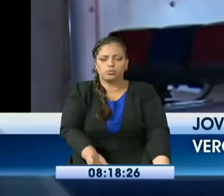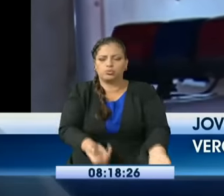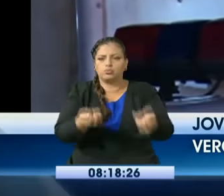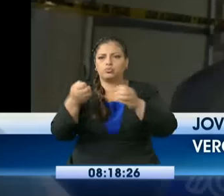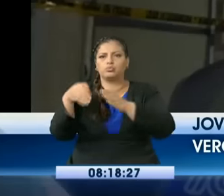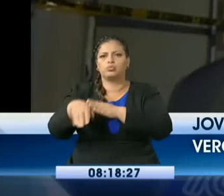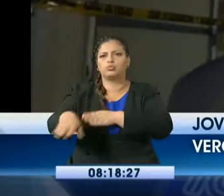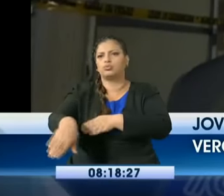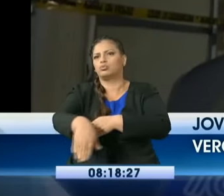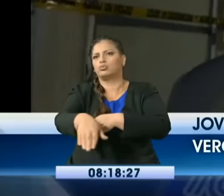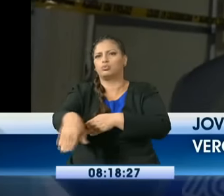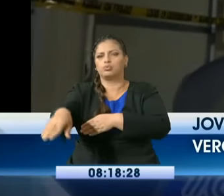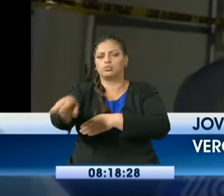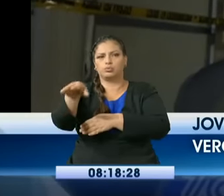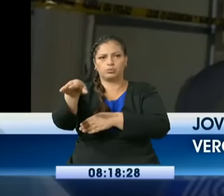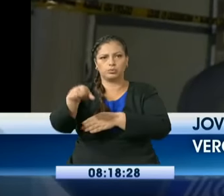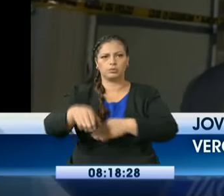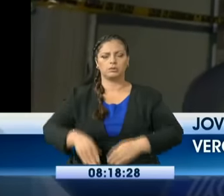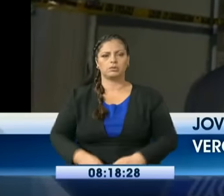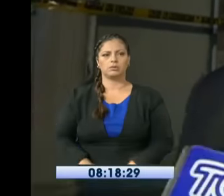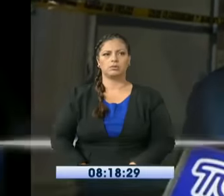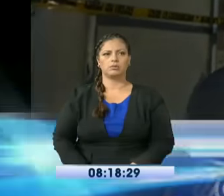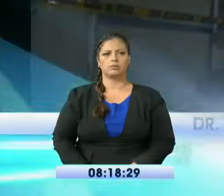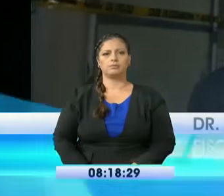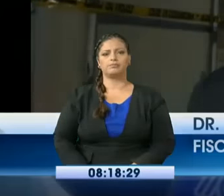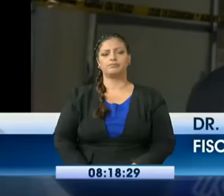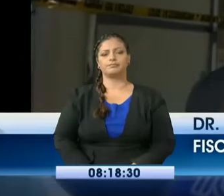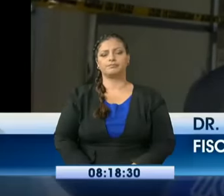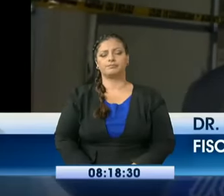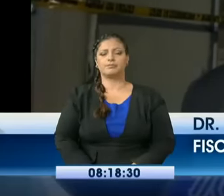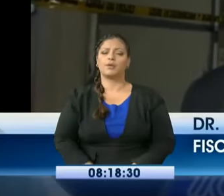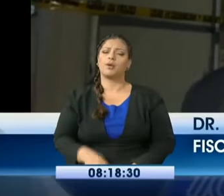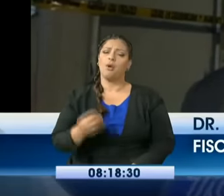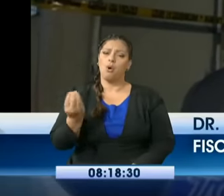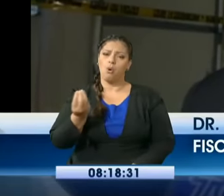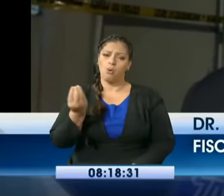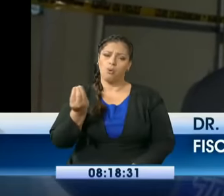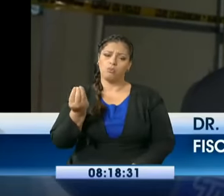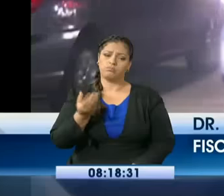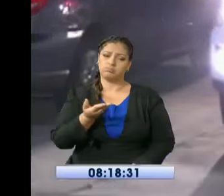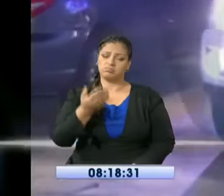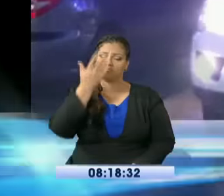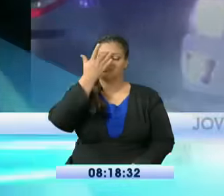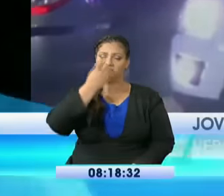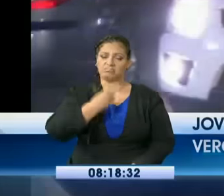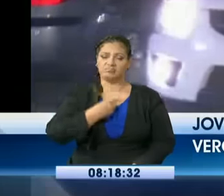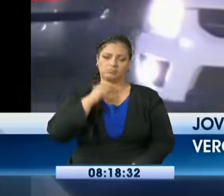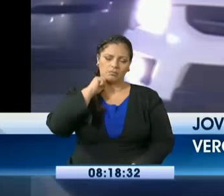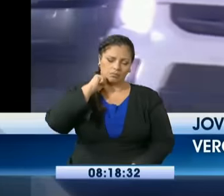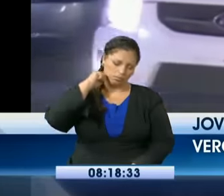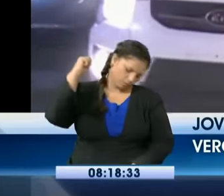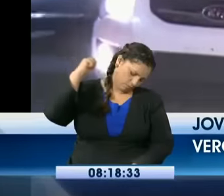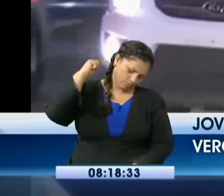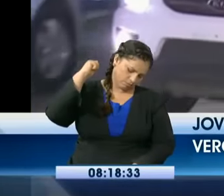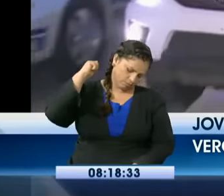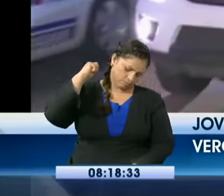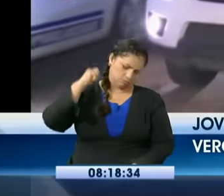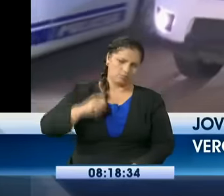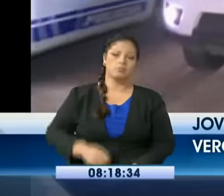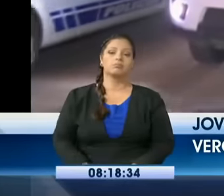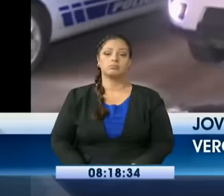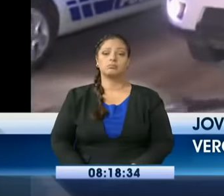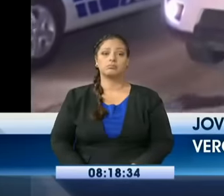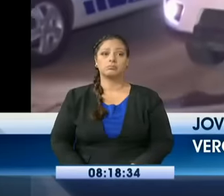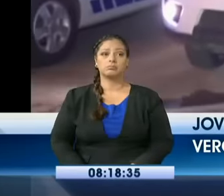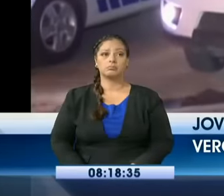la diligencia. Y pues se trata de un joven que ya tomó la decisión de ahorcarse. El anuncio de la muerte del joven alertó